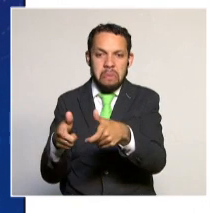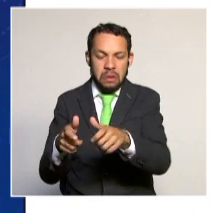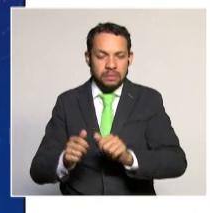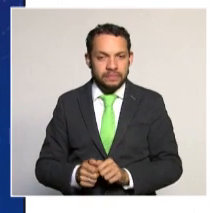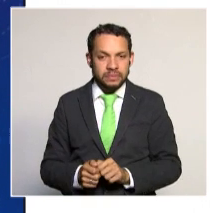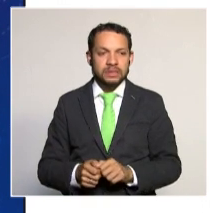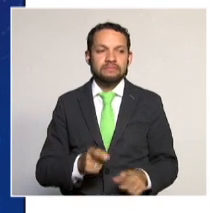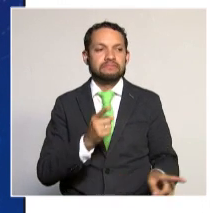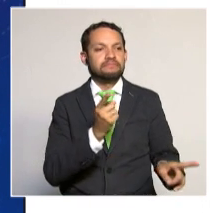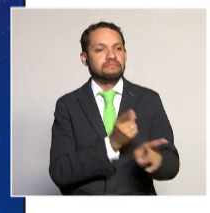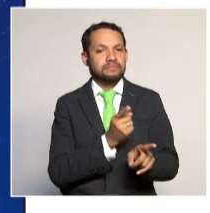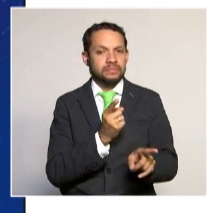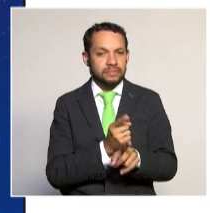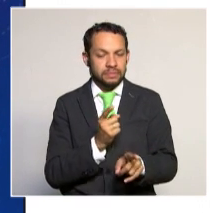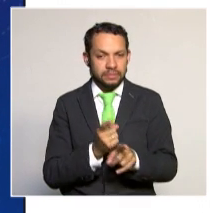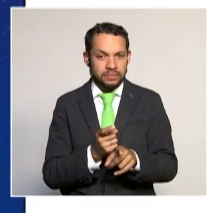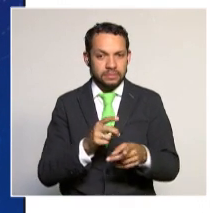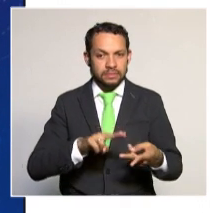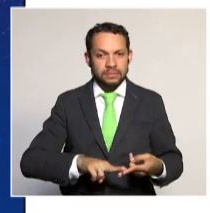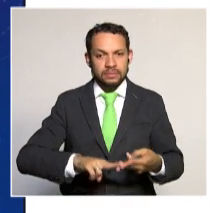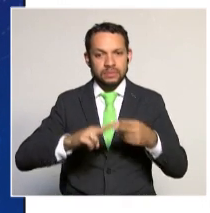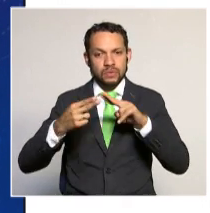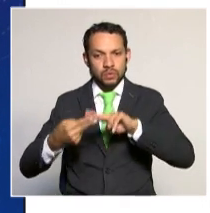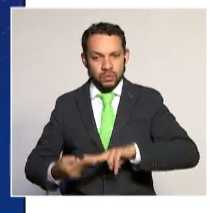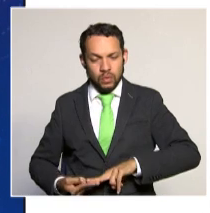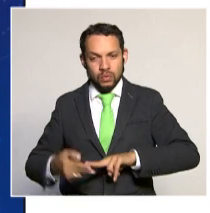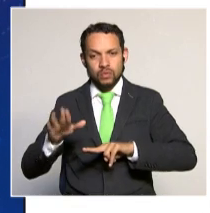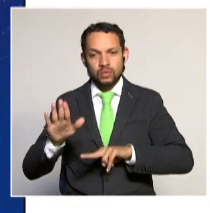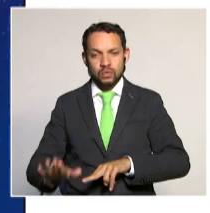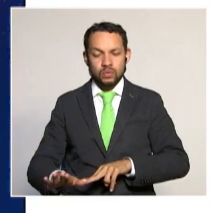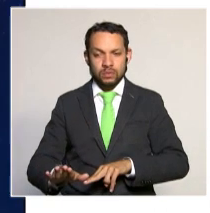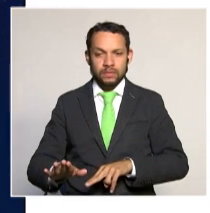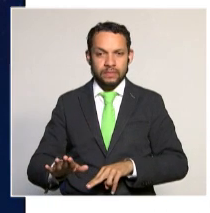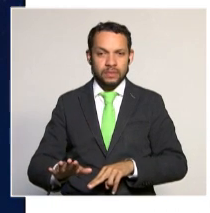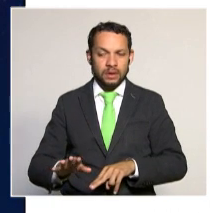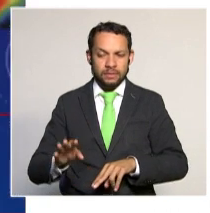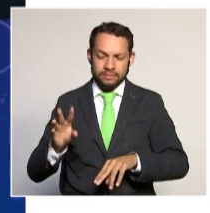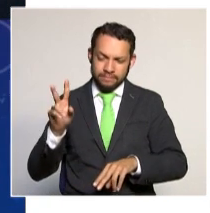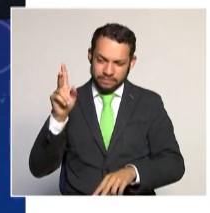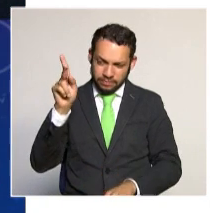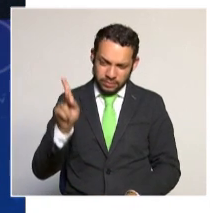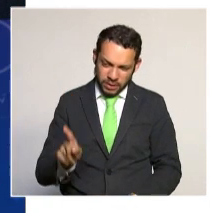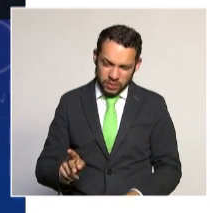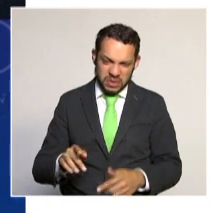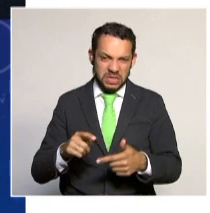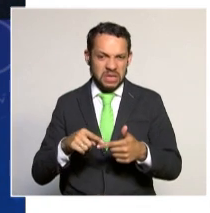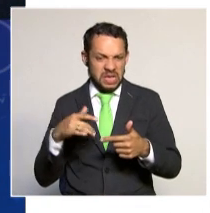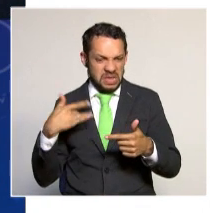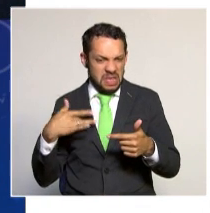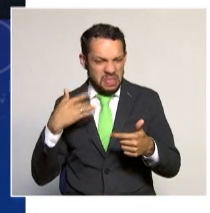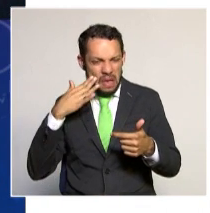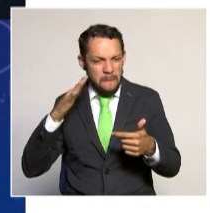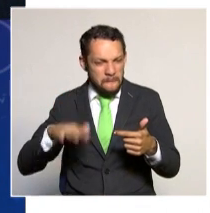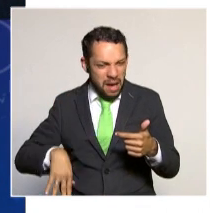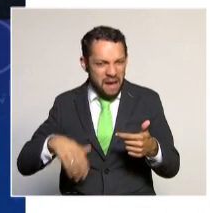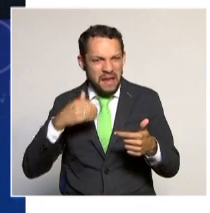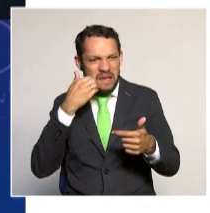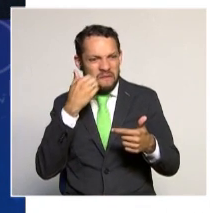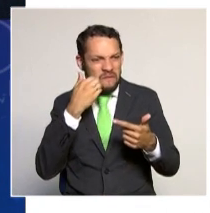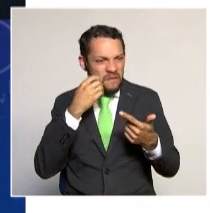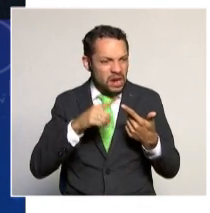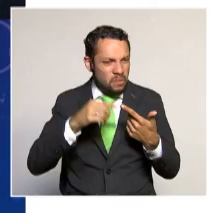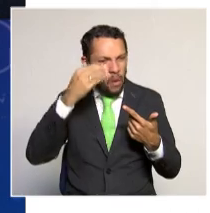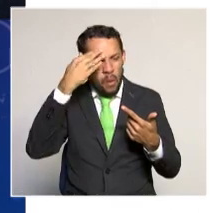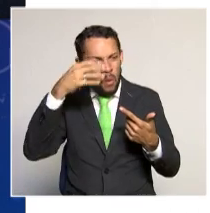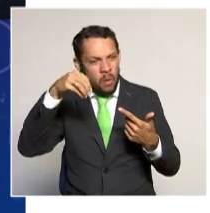Y efectivamente eso se traduce en las características clínicas que el paciente muestra cuando